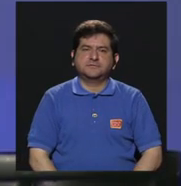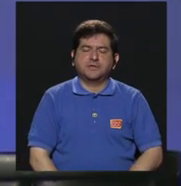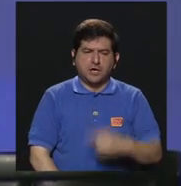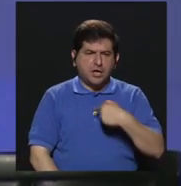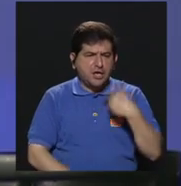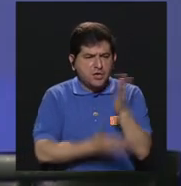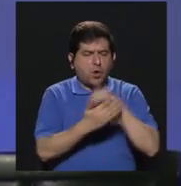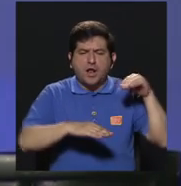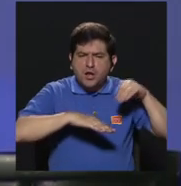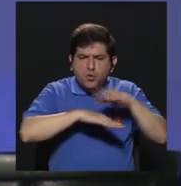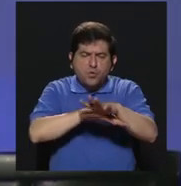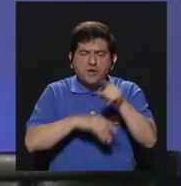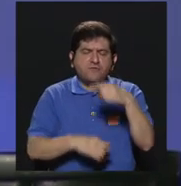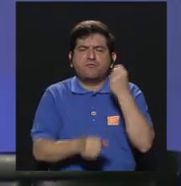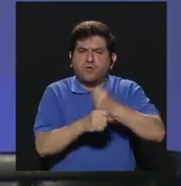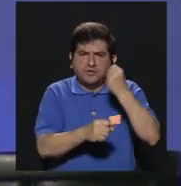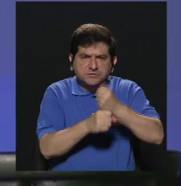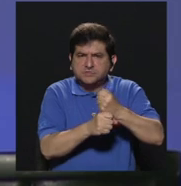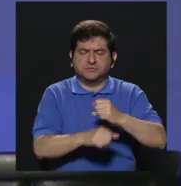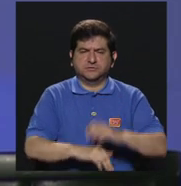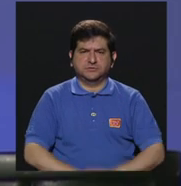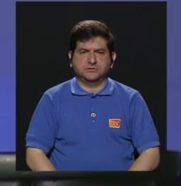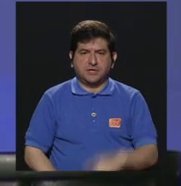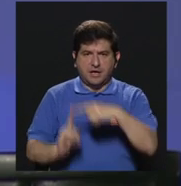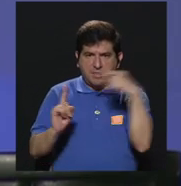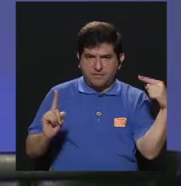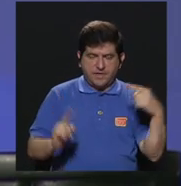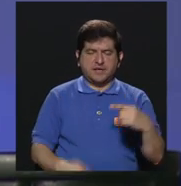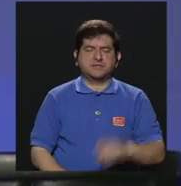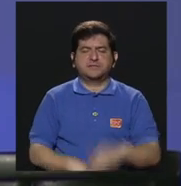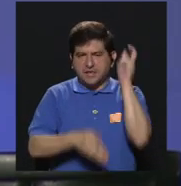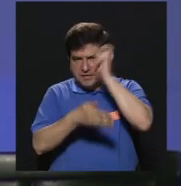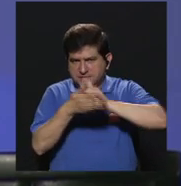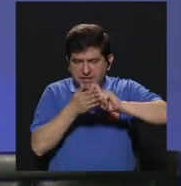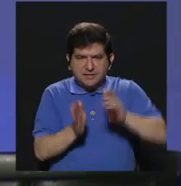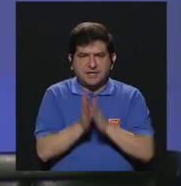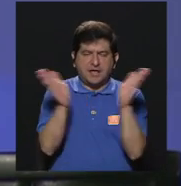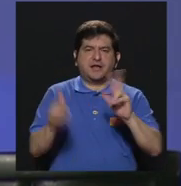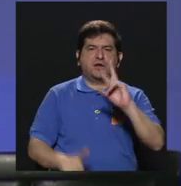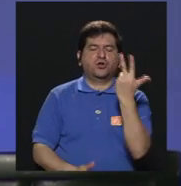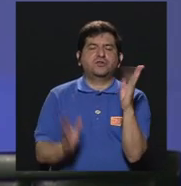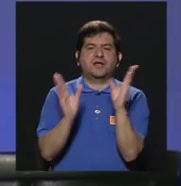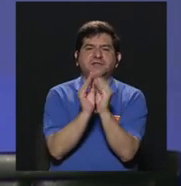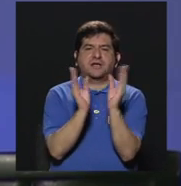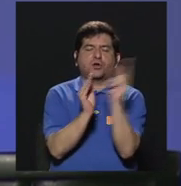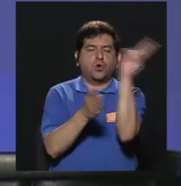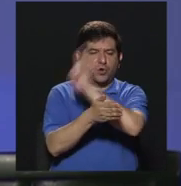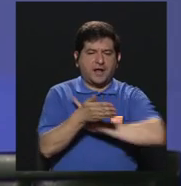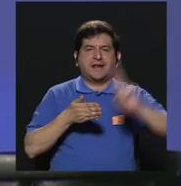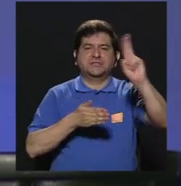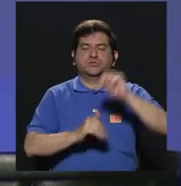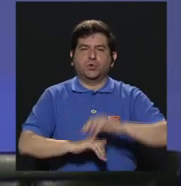ejercer alguna influencia en ese campo desde el cargo de secretario general del Tercer Congreso